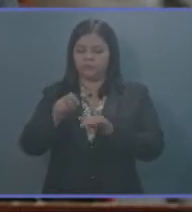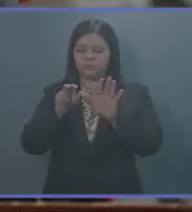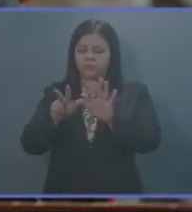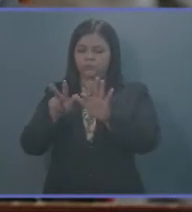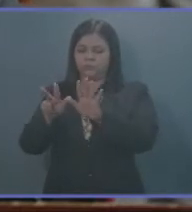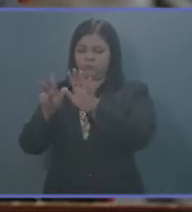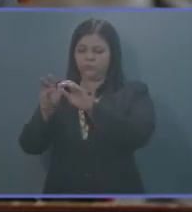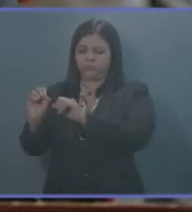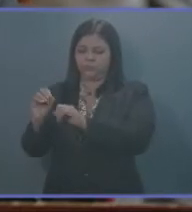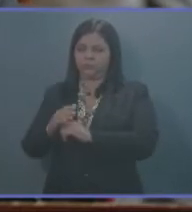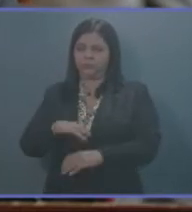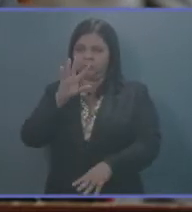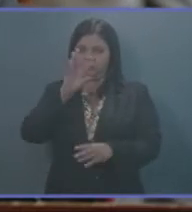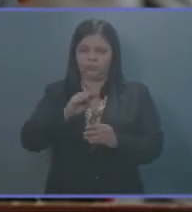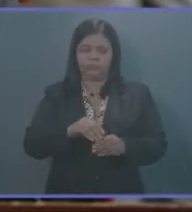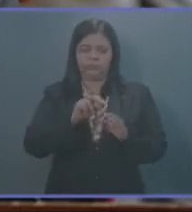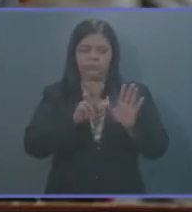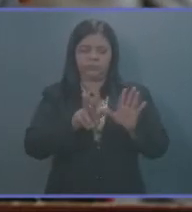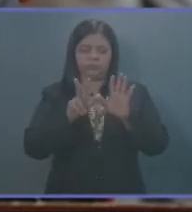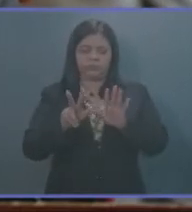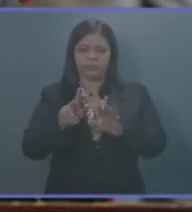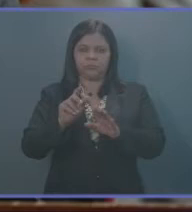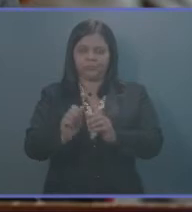88.664.880. Total